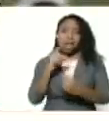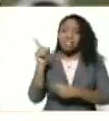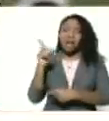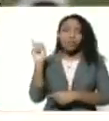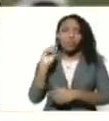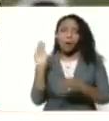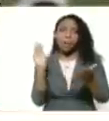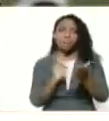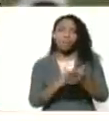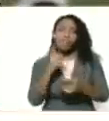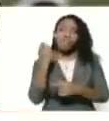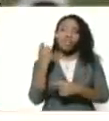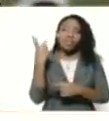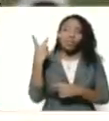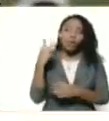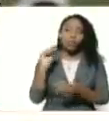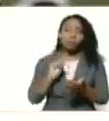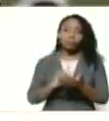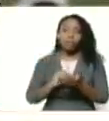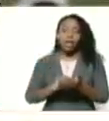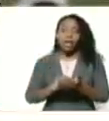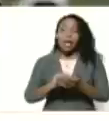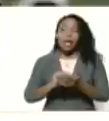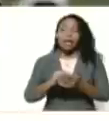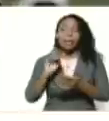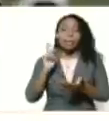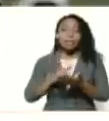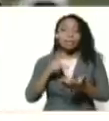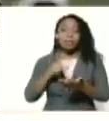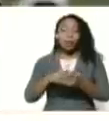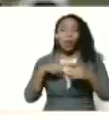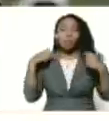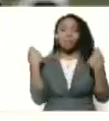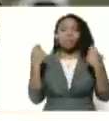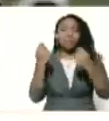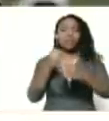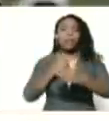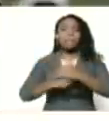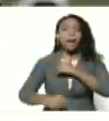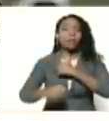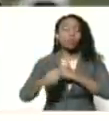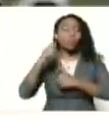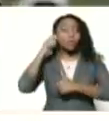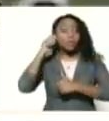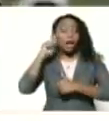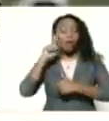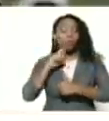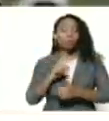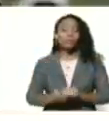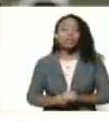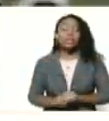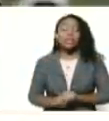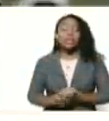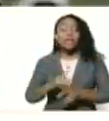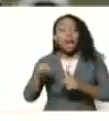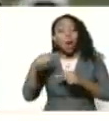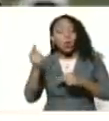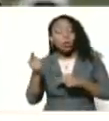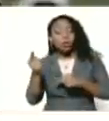las pusieron aquí. Está Evelyn Salinas, promotora de parto humanizado. Correcto. Y la otra